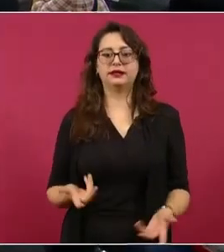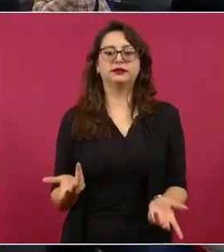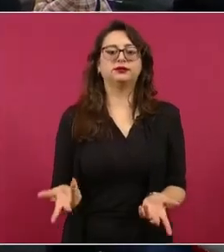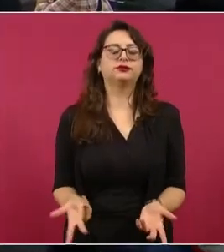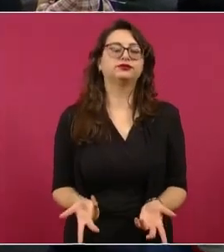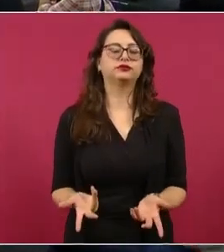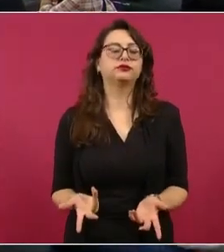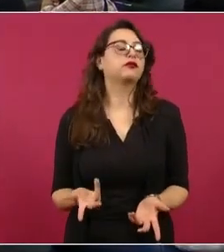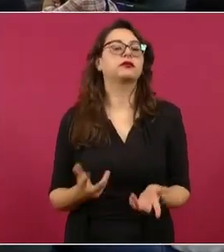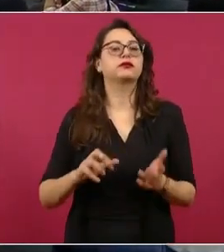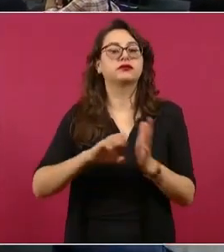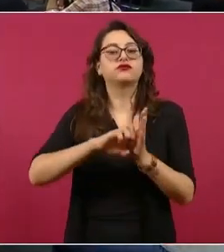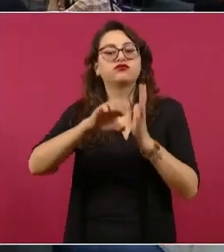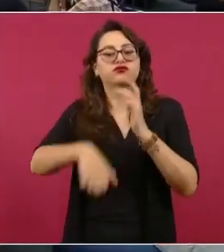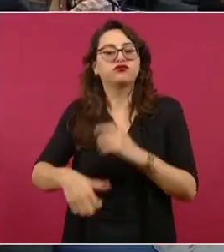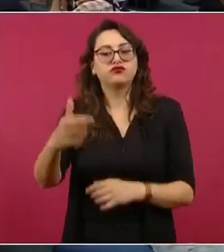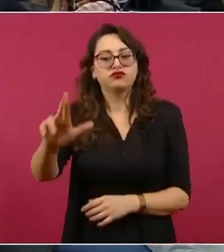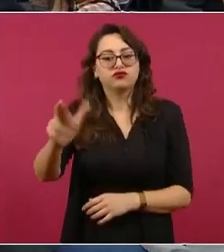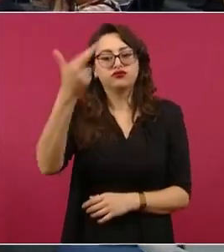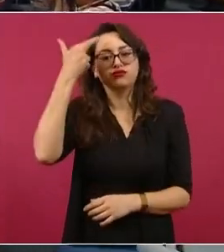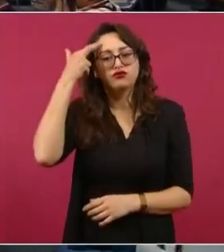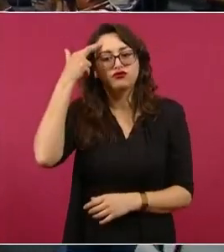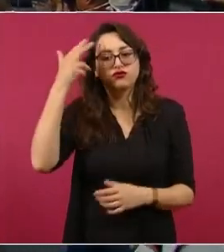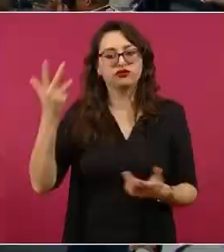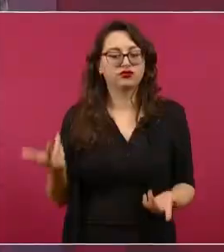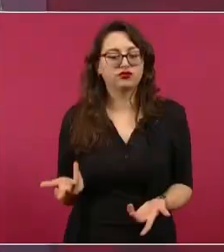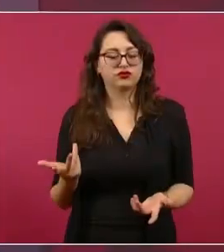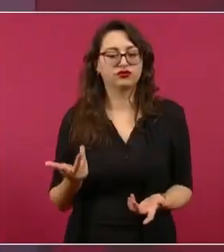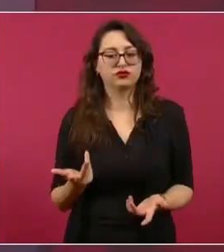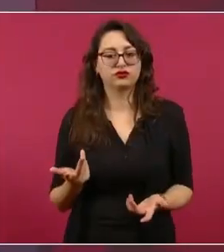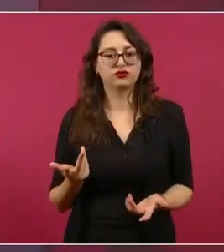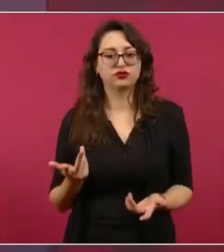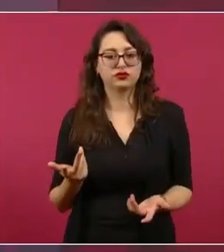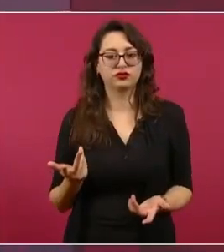torturando a los que supuestamente habían